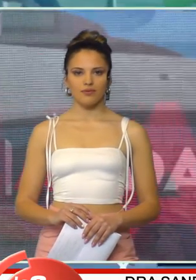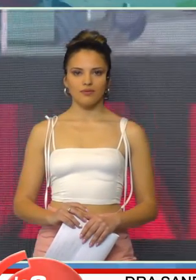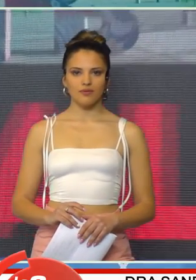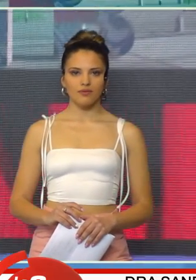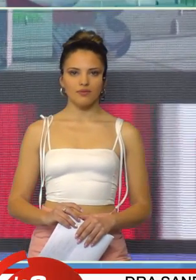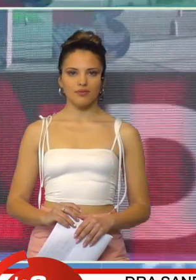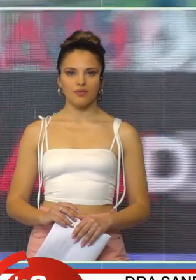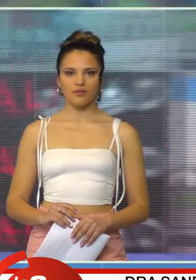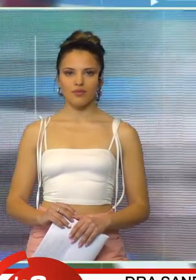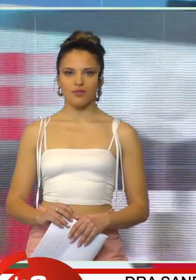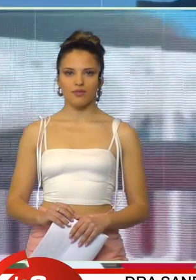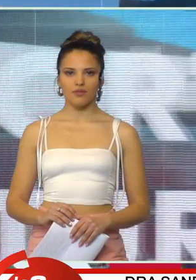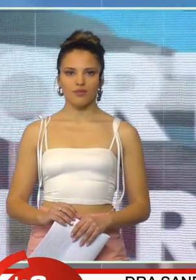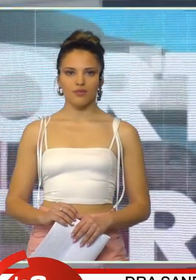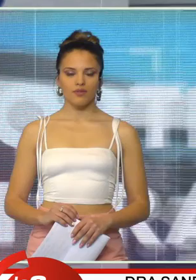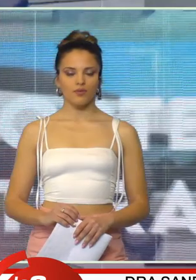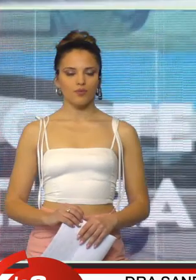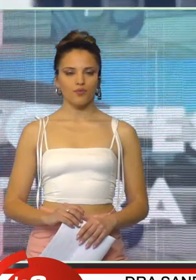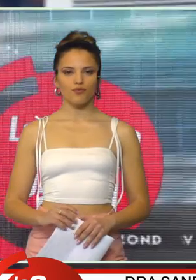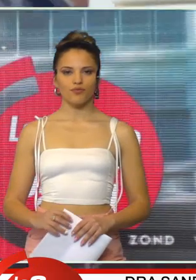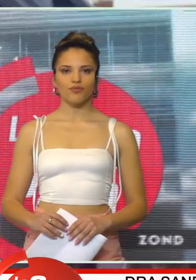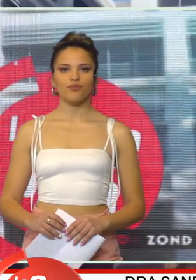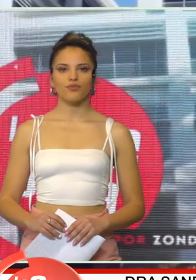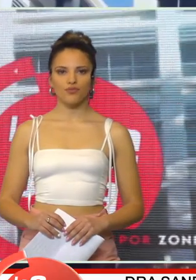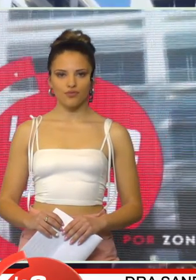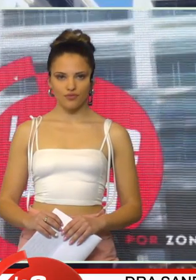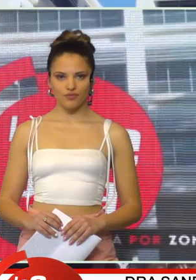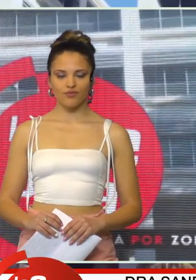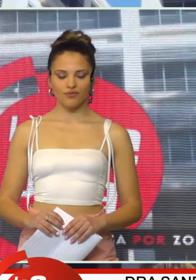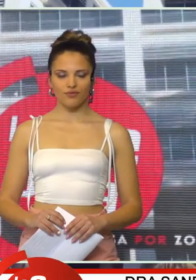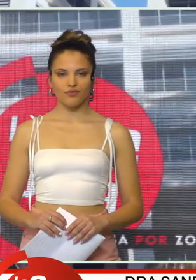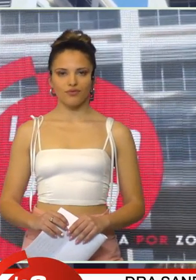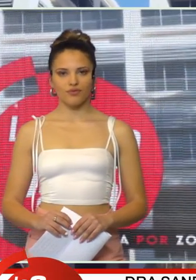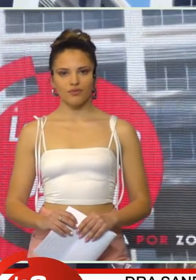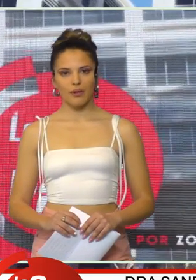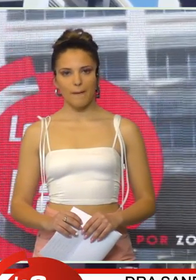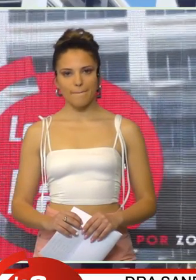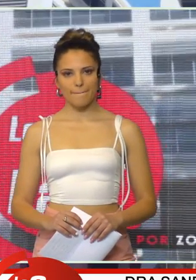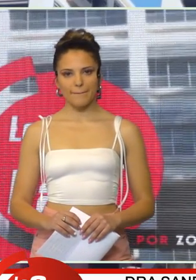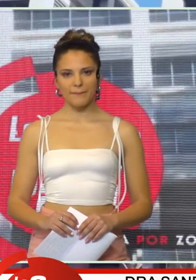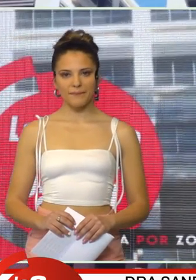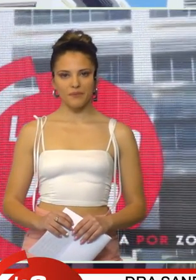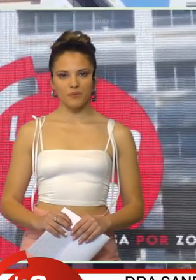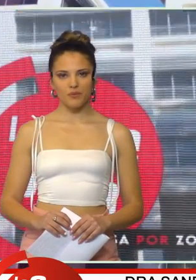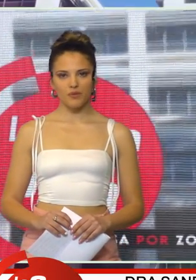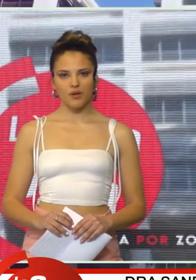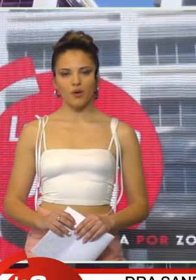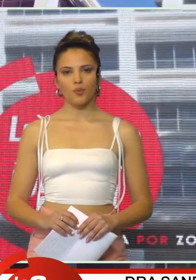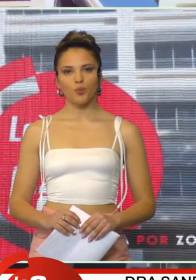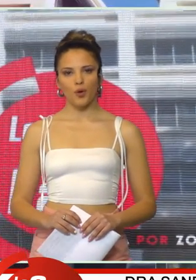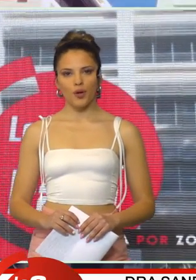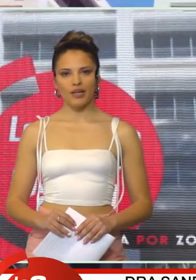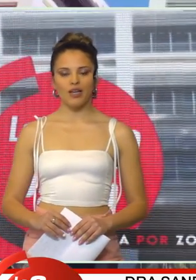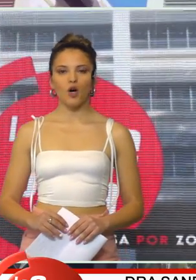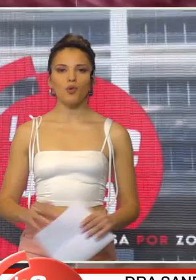significativo asociado a factores de riesgo. Esa, en 15 días, esa paciente tiene que ser abordada.